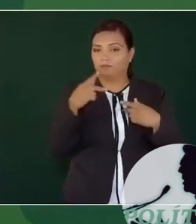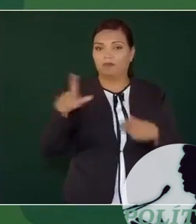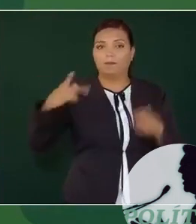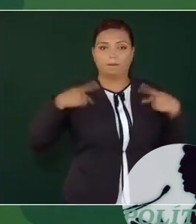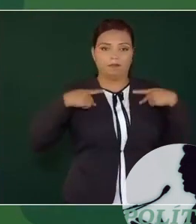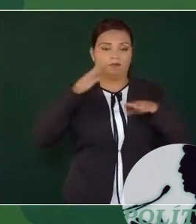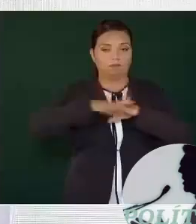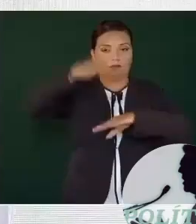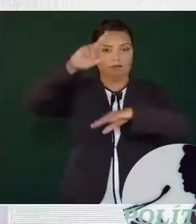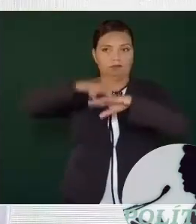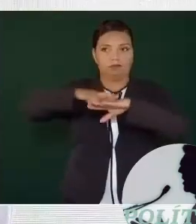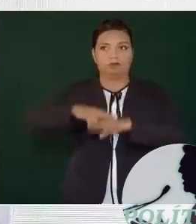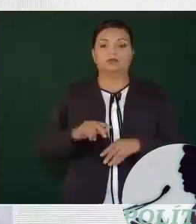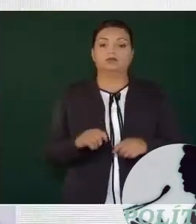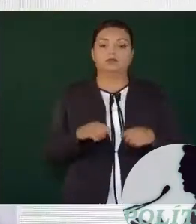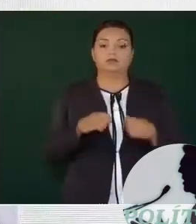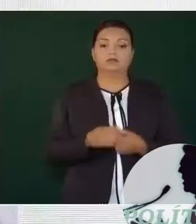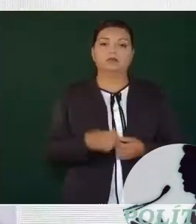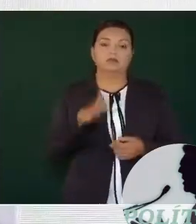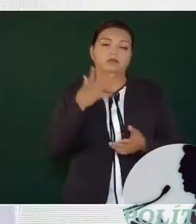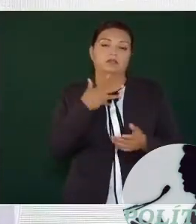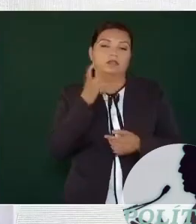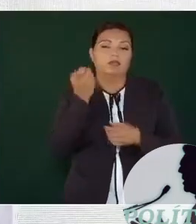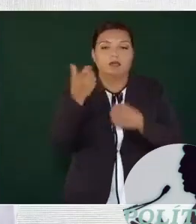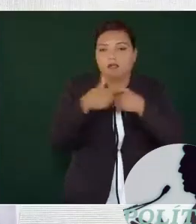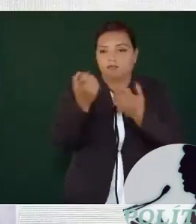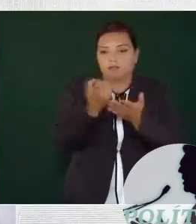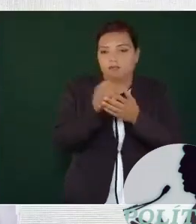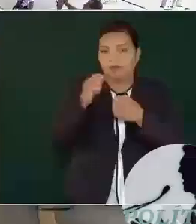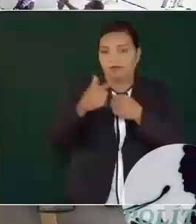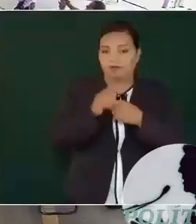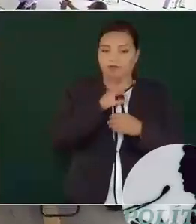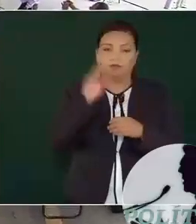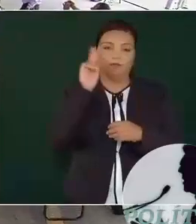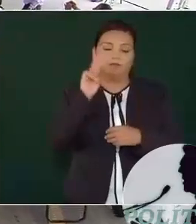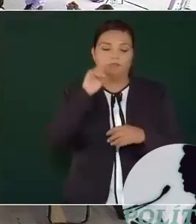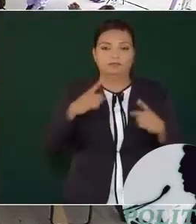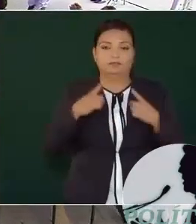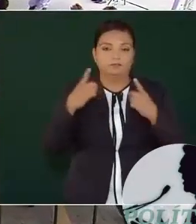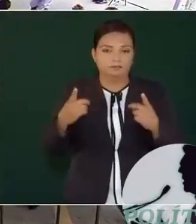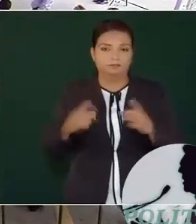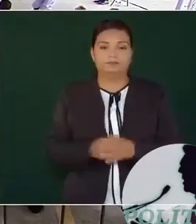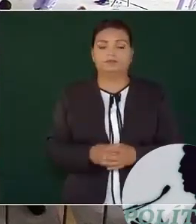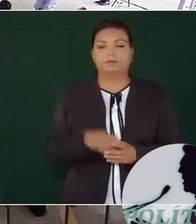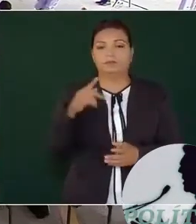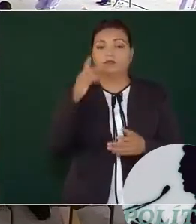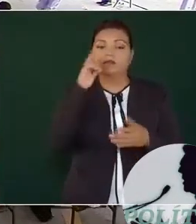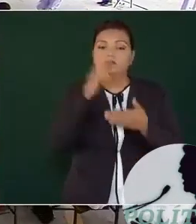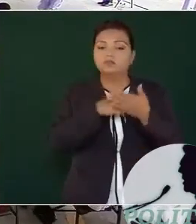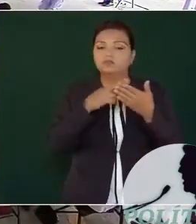gente mayor y le iba a tocar algo o les puede tocar algo. Se hizo un